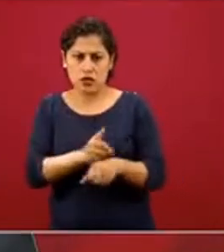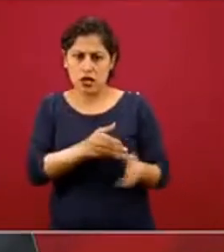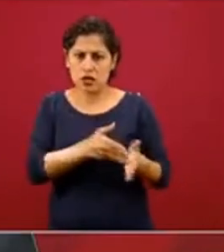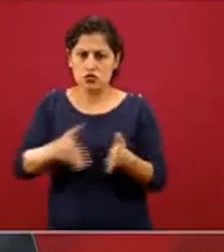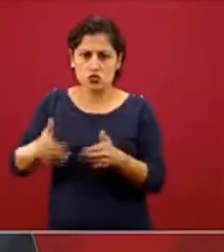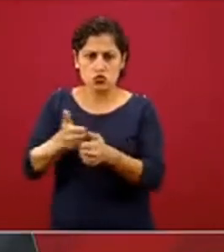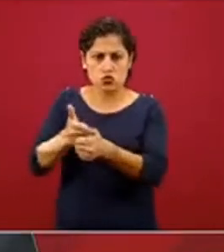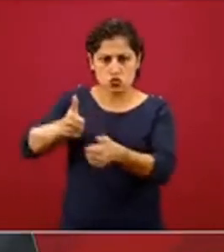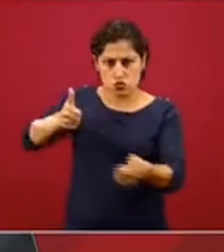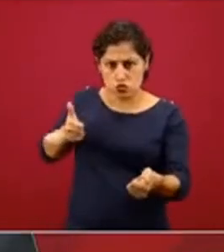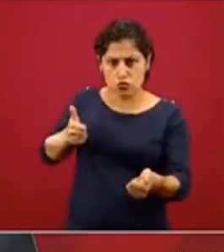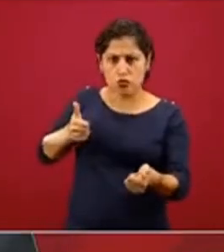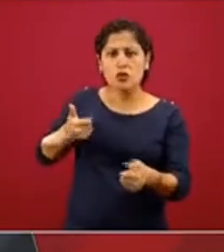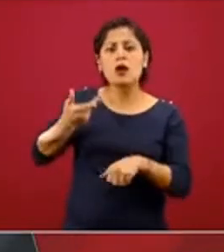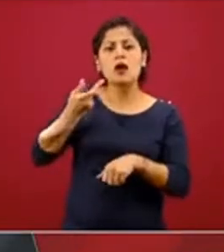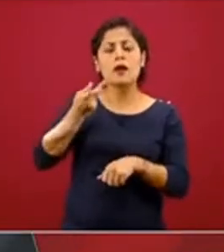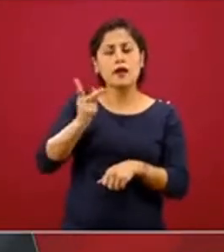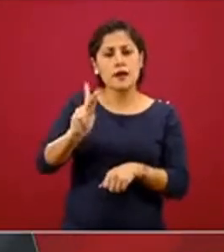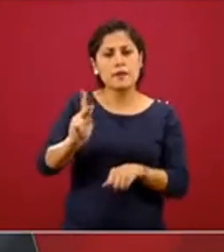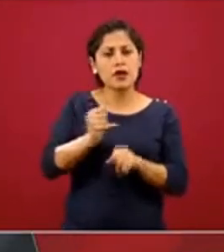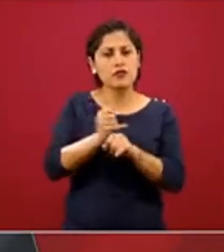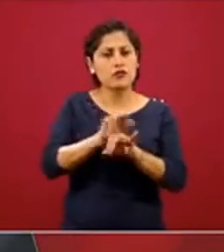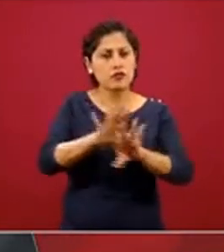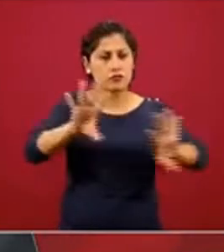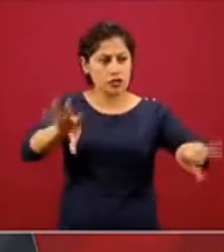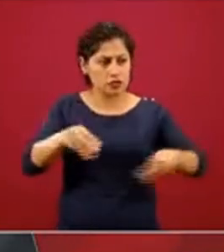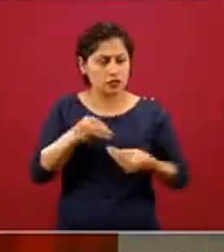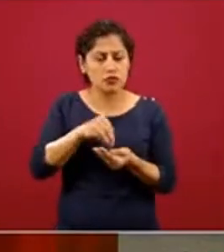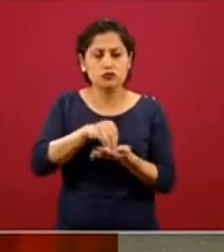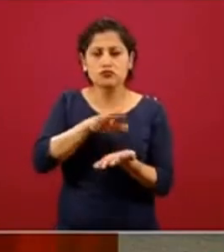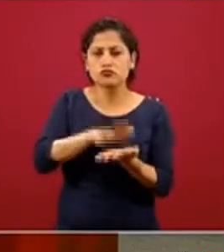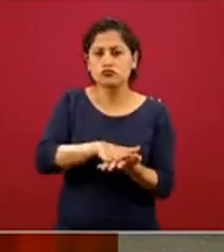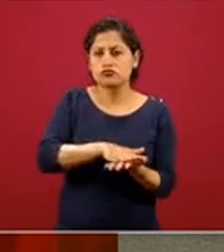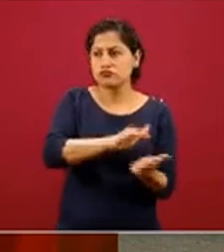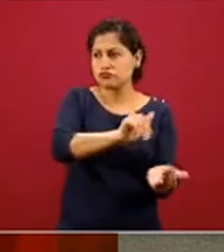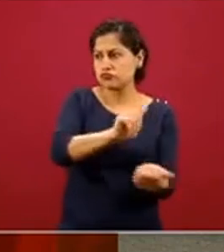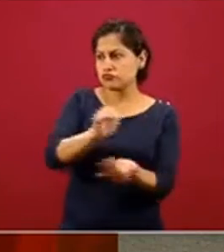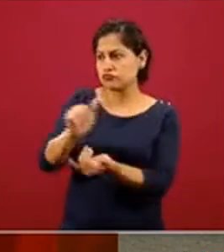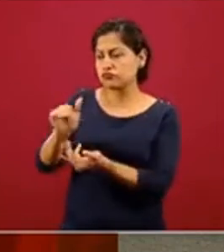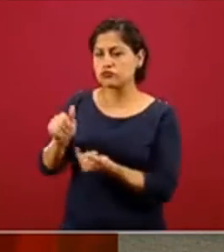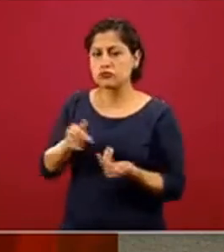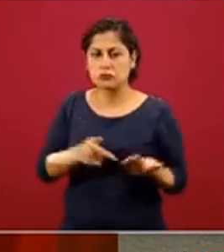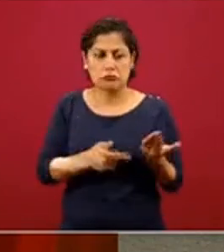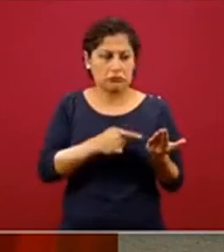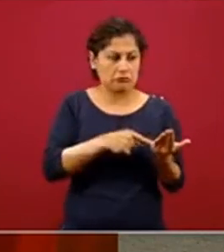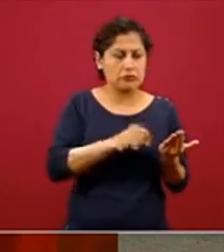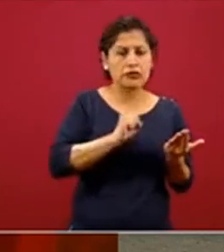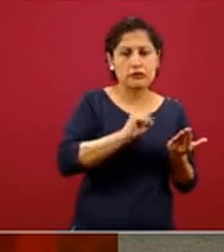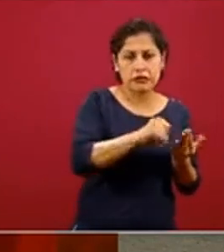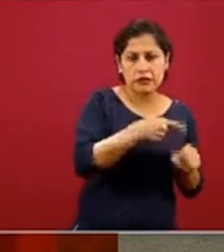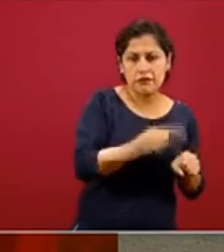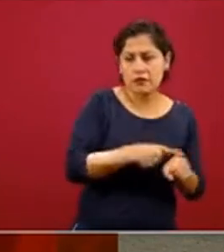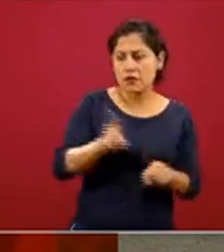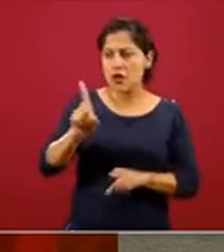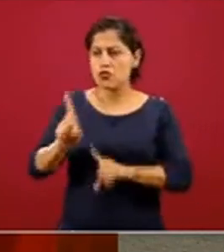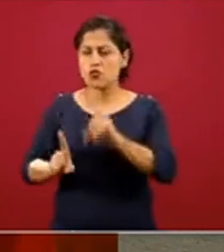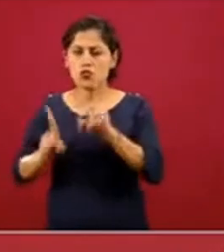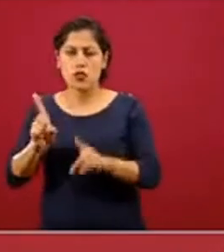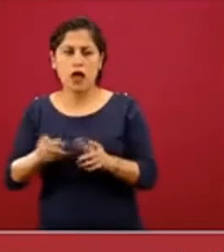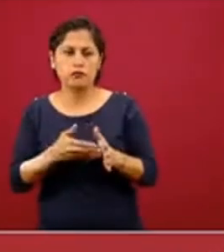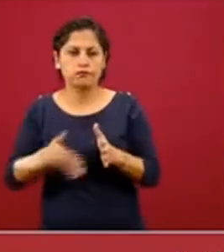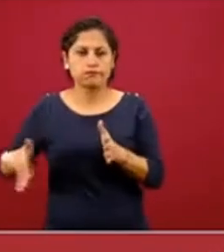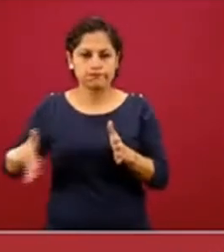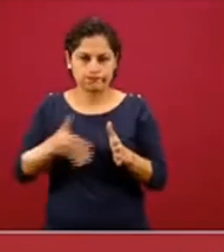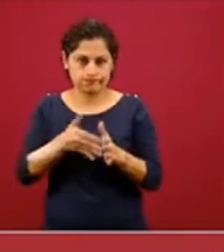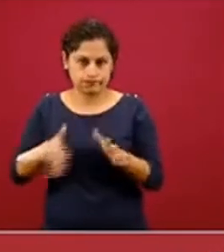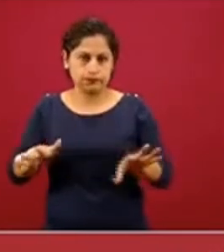producción inmediata de información del caso sospechoso y el caso confirmado. Generalmente hay un desfase.